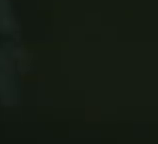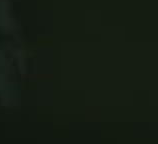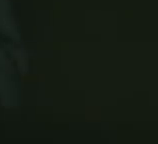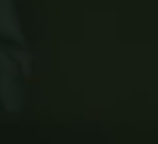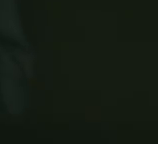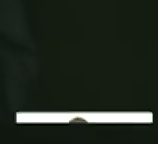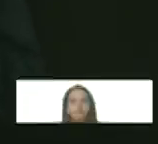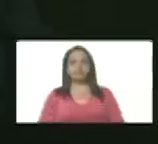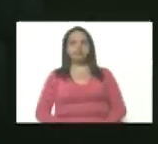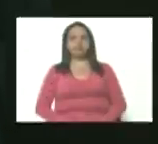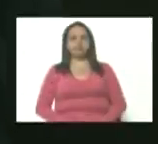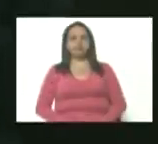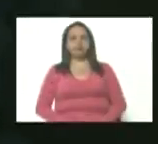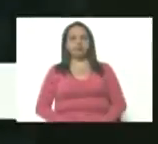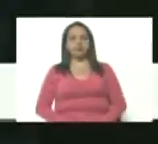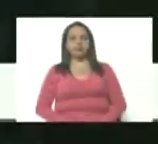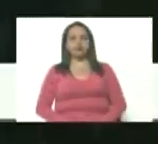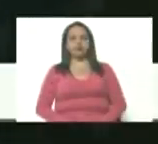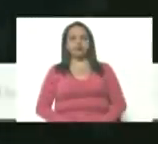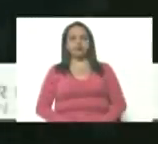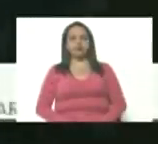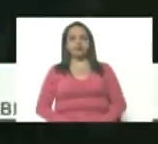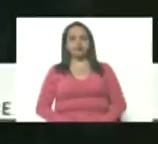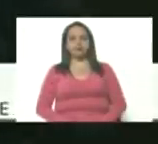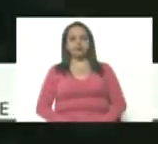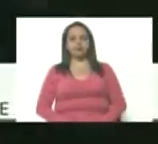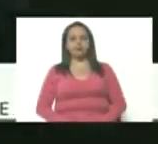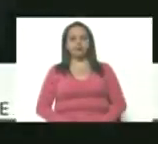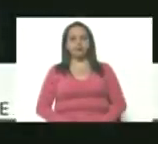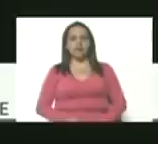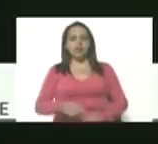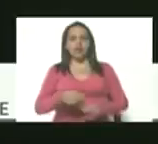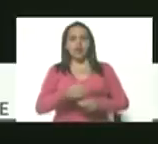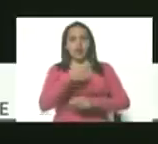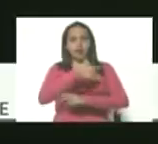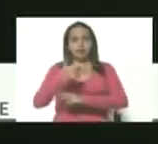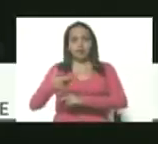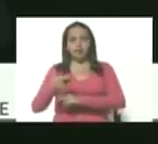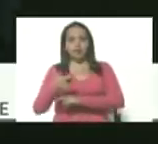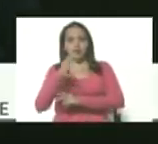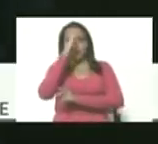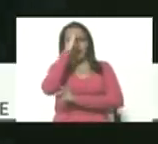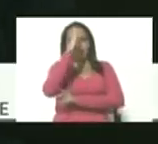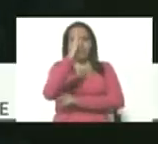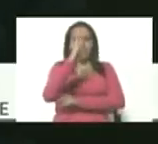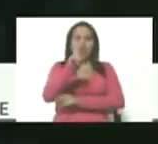ellos el Loco Barrera, o entre ellos Diego Rastrojo en Barinas.